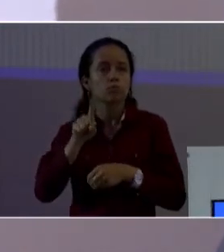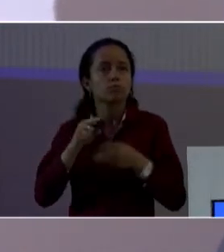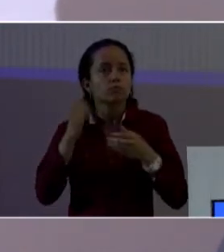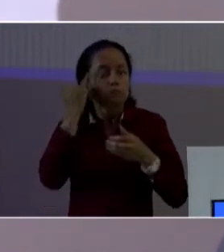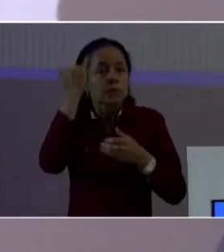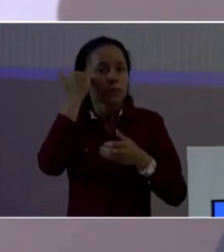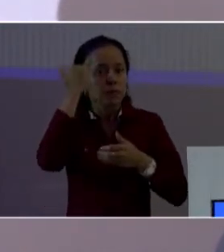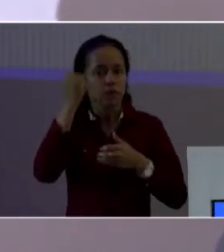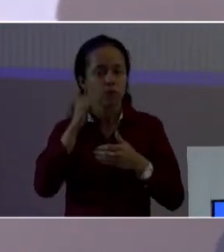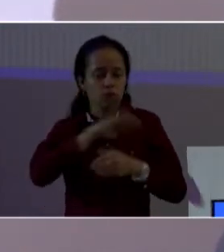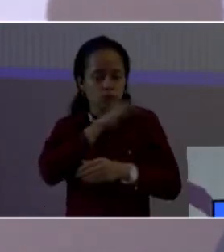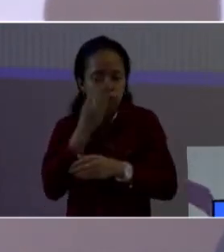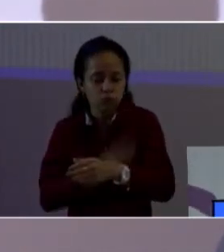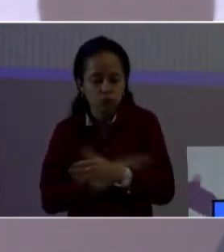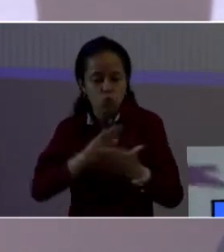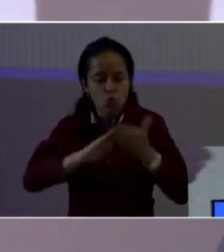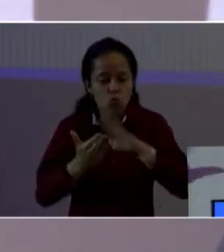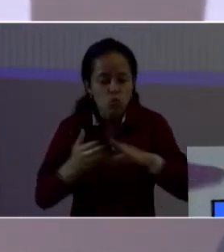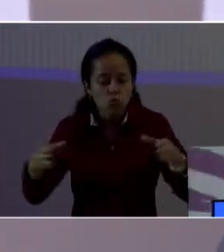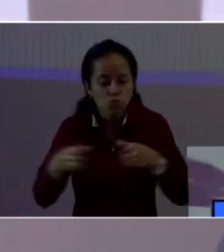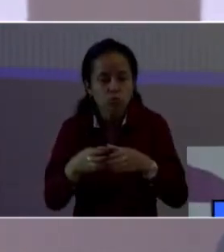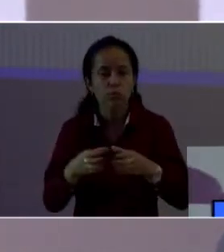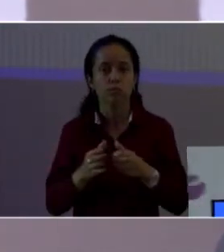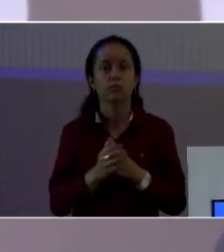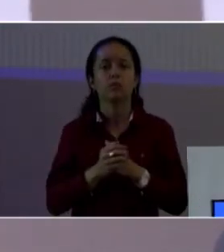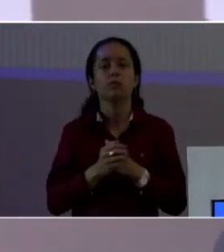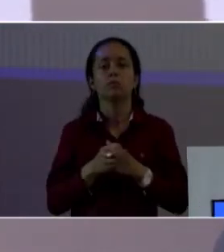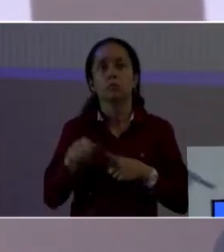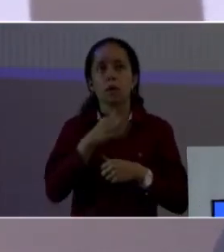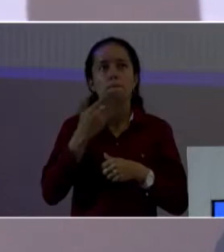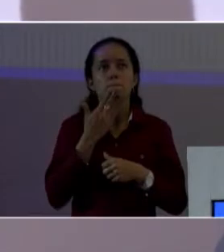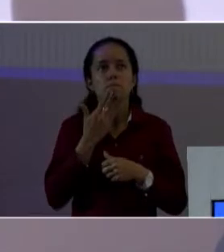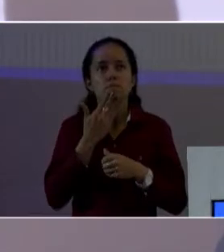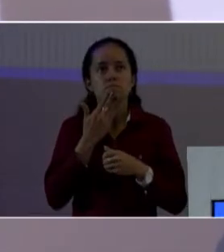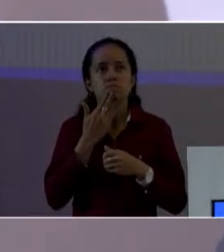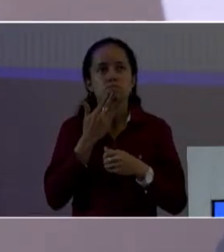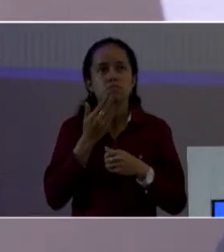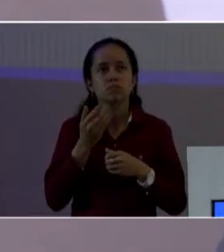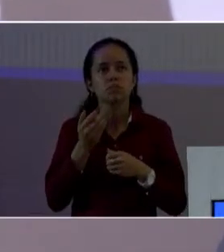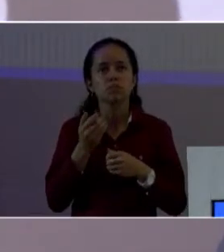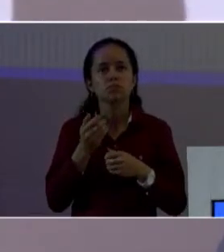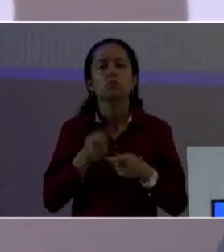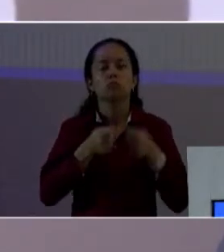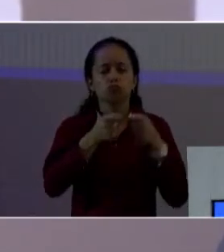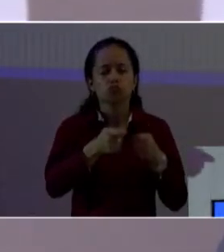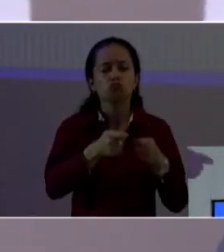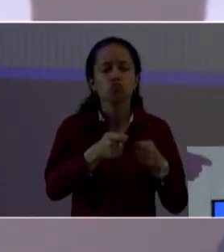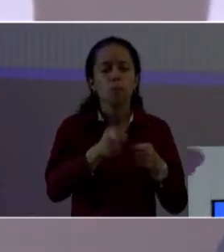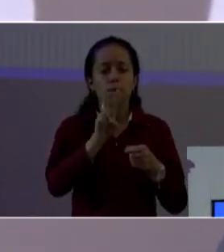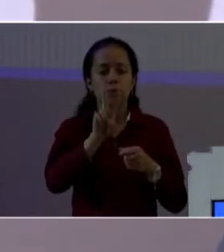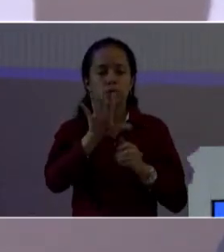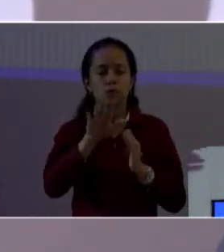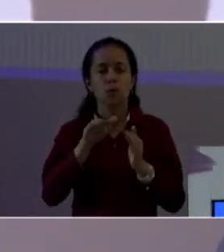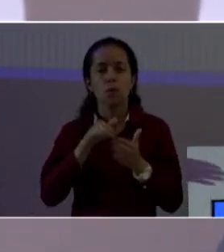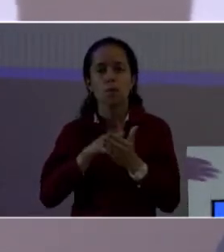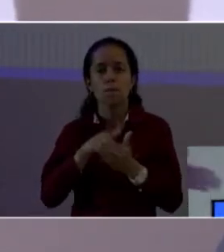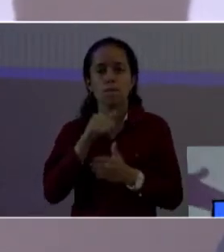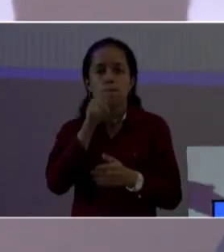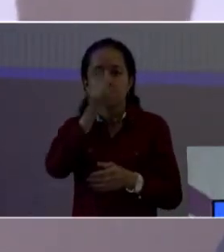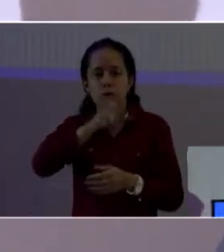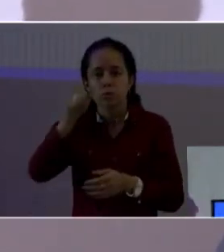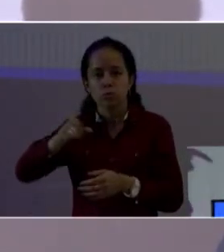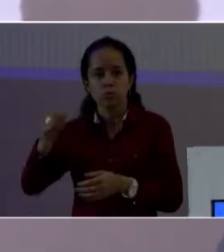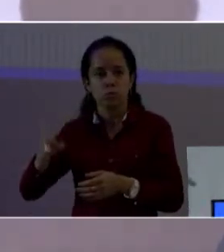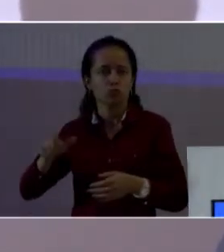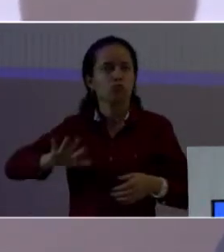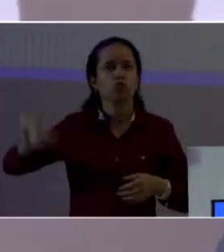de fortalecimiento comunitario que han beneficiado aproximadamente a 25.000 personas a lo largo y ancho